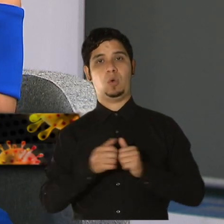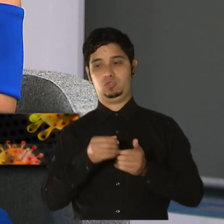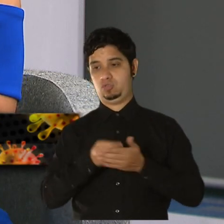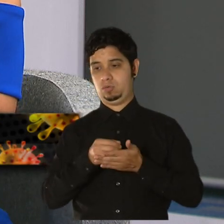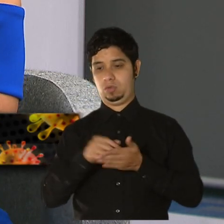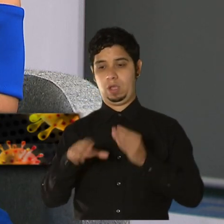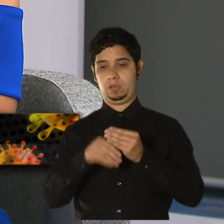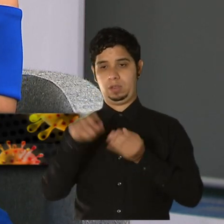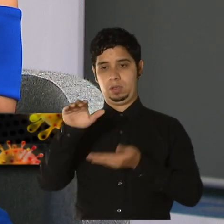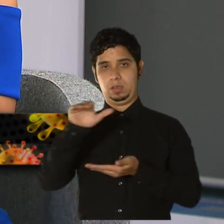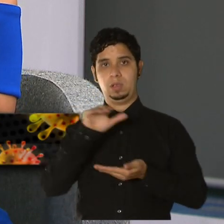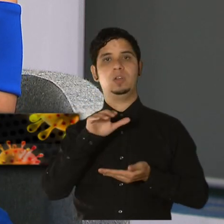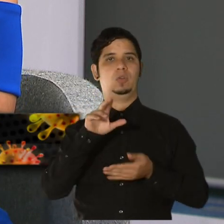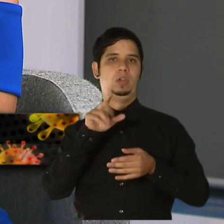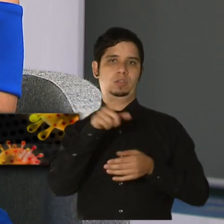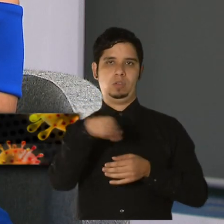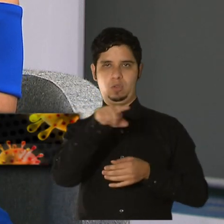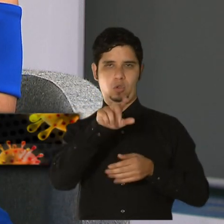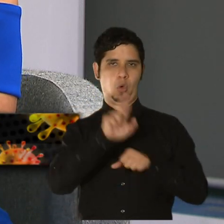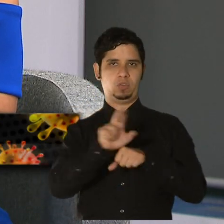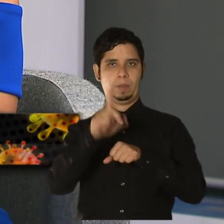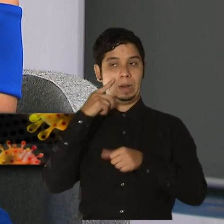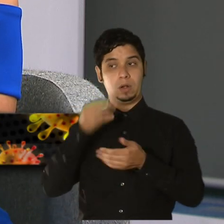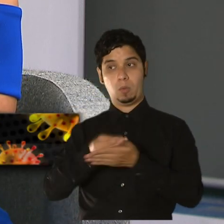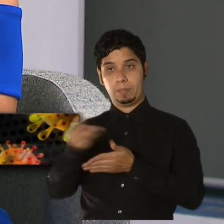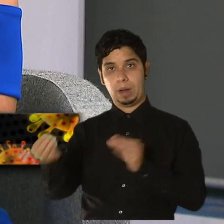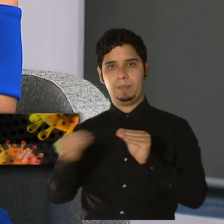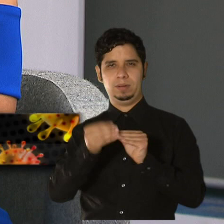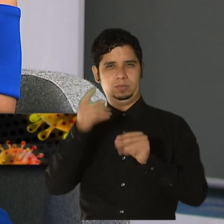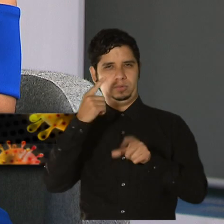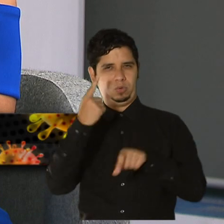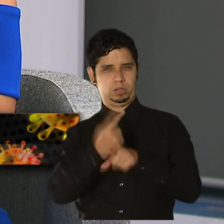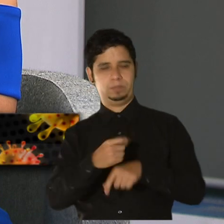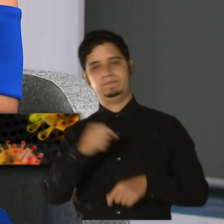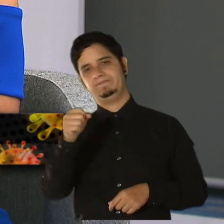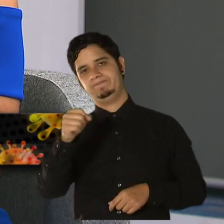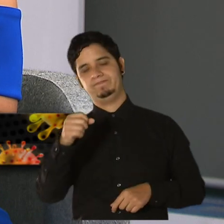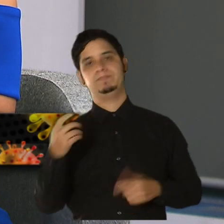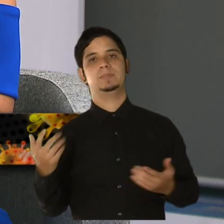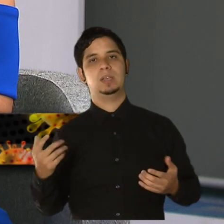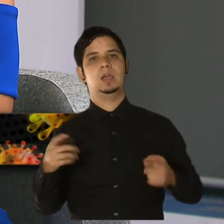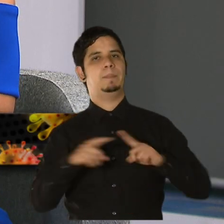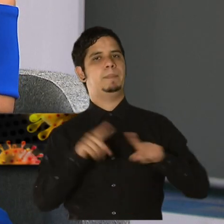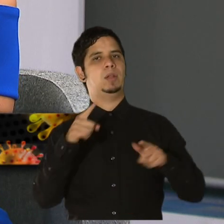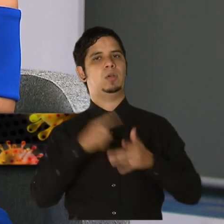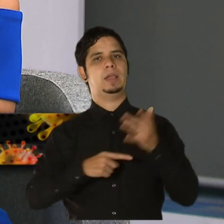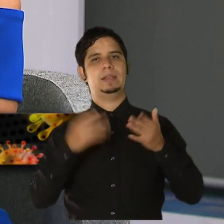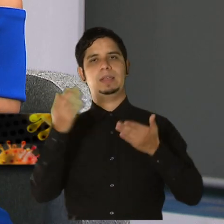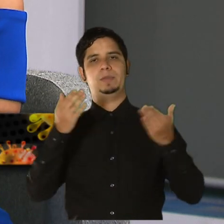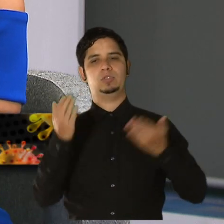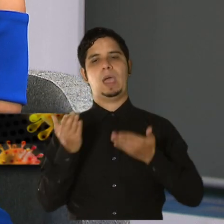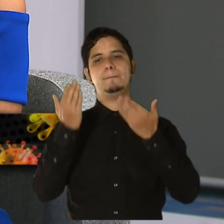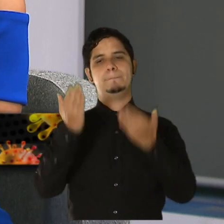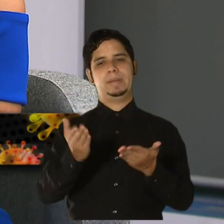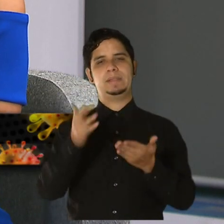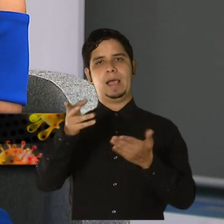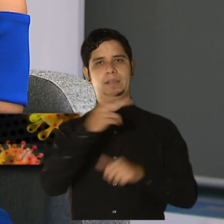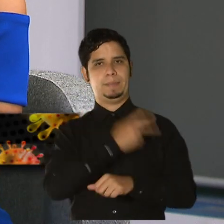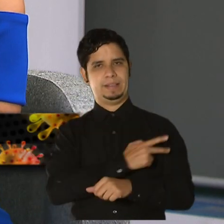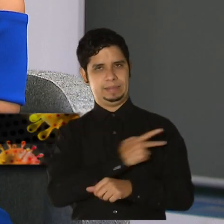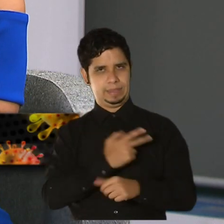adicional, pues se utiliza para eso. ¿Qué servicios usted le brinda a ese paciente que va a buscar esa ayuda y